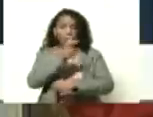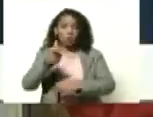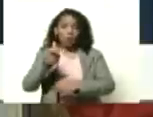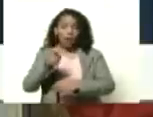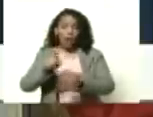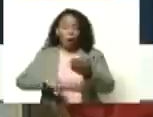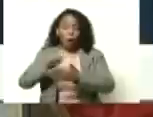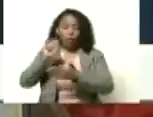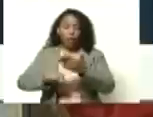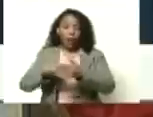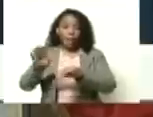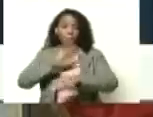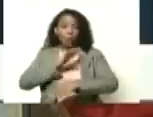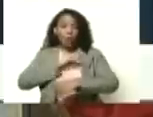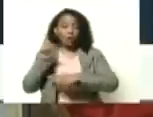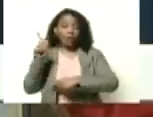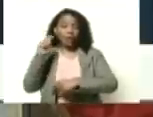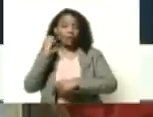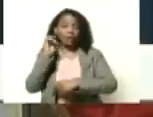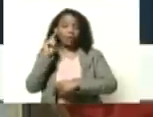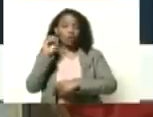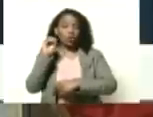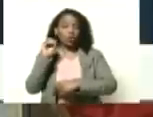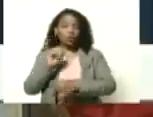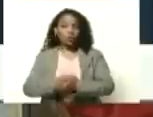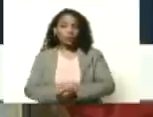presencia de tito viloria no olvidemos